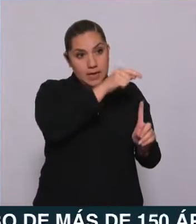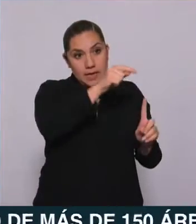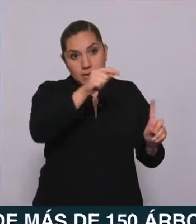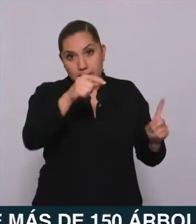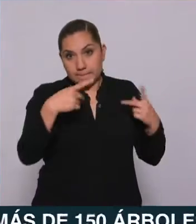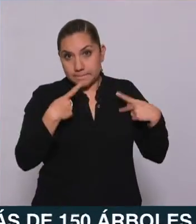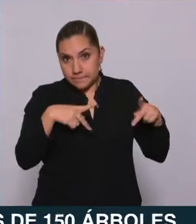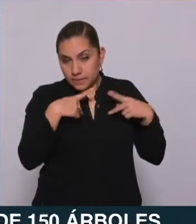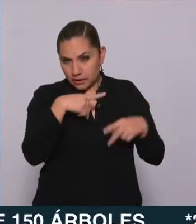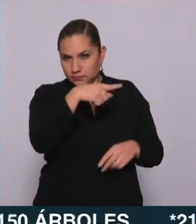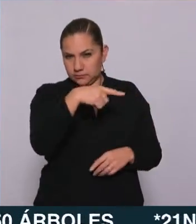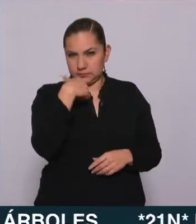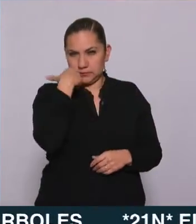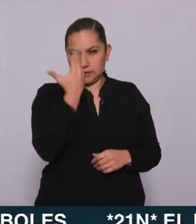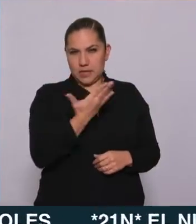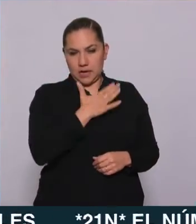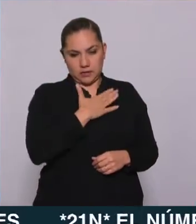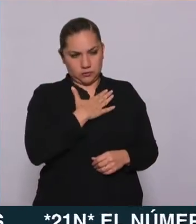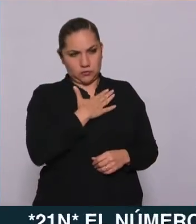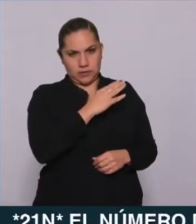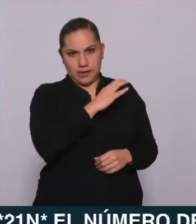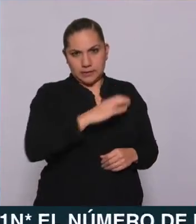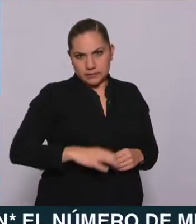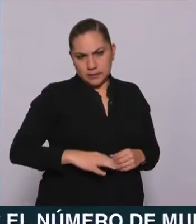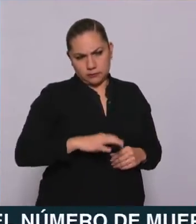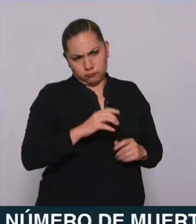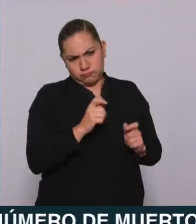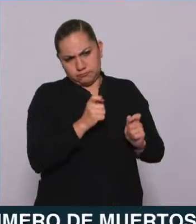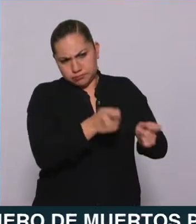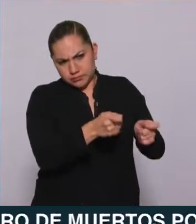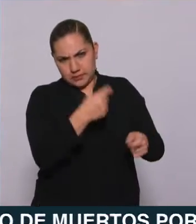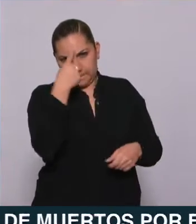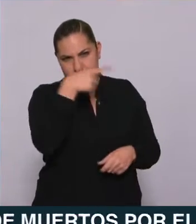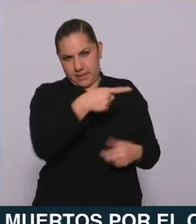van a tener algunas facultades, adquieren algunas